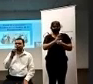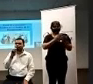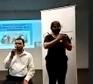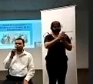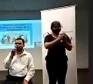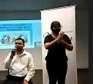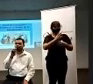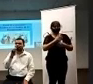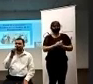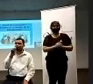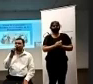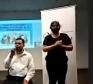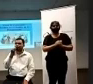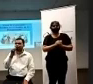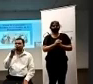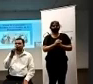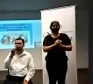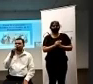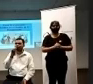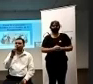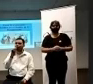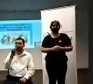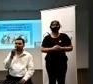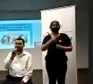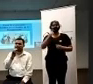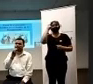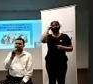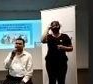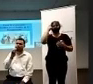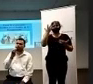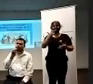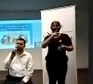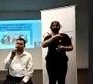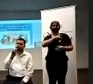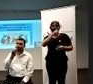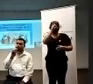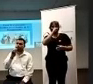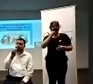que probablemente de 10 personas, 9 no tengan ese privilegio.